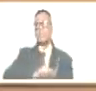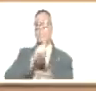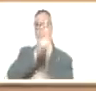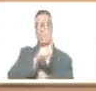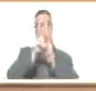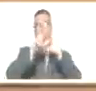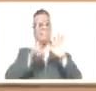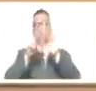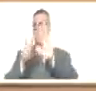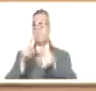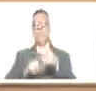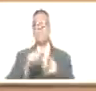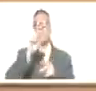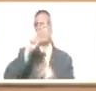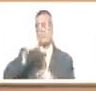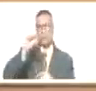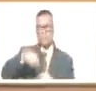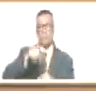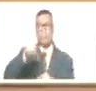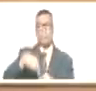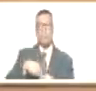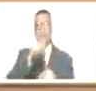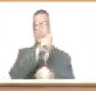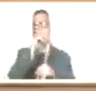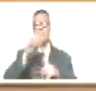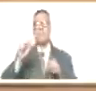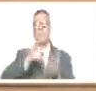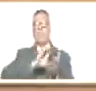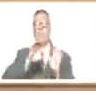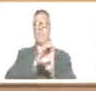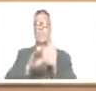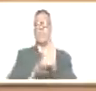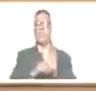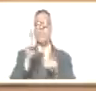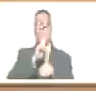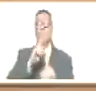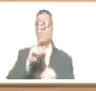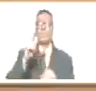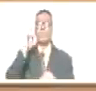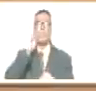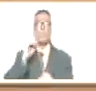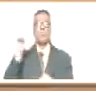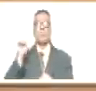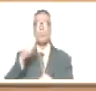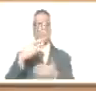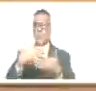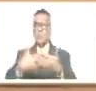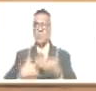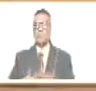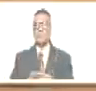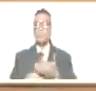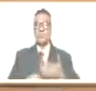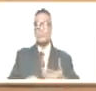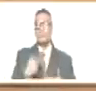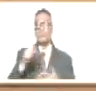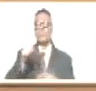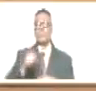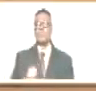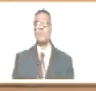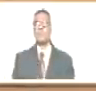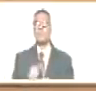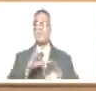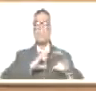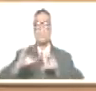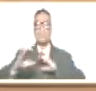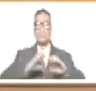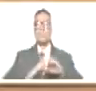187 y 200 de la Constitución de la República Bolivariana de Venezuela, recibida como fue recibida una comunicación de la